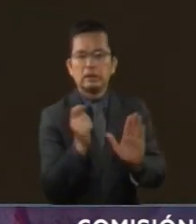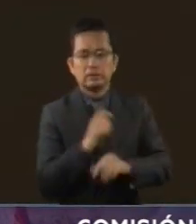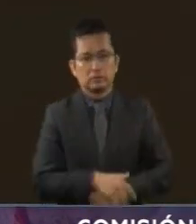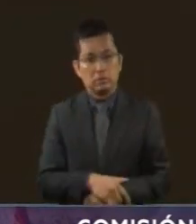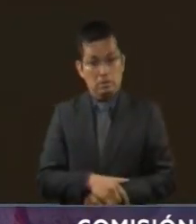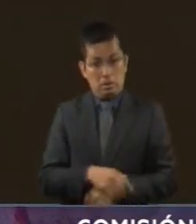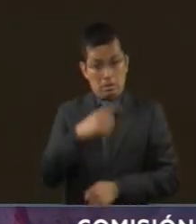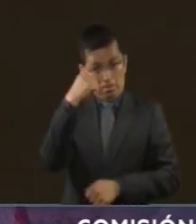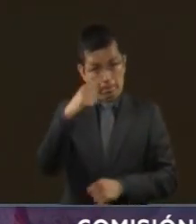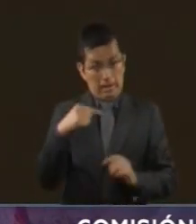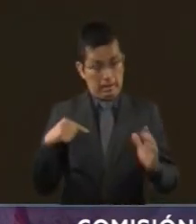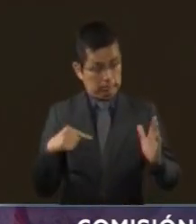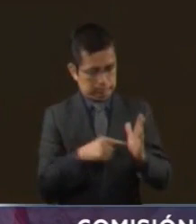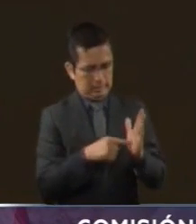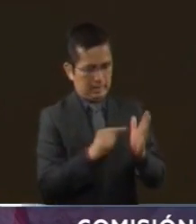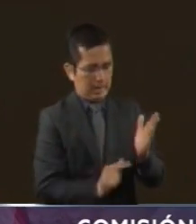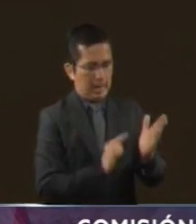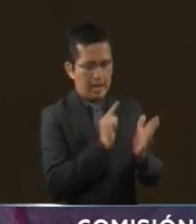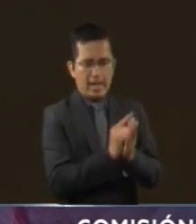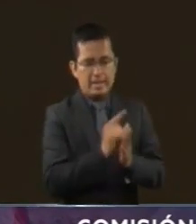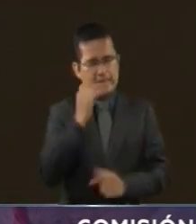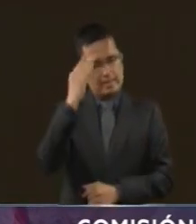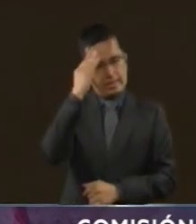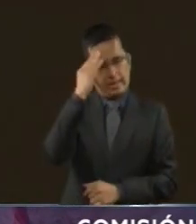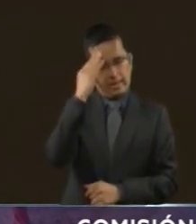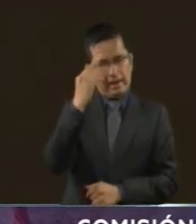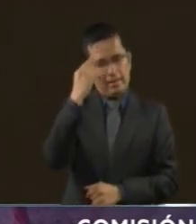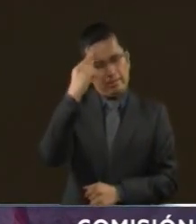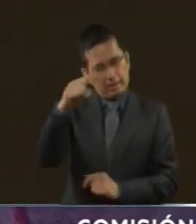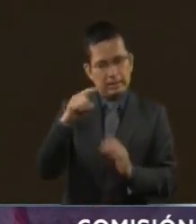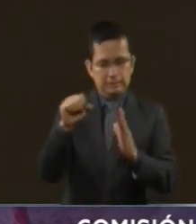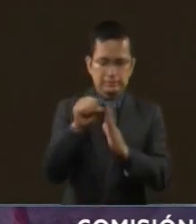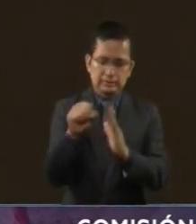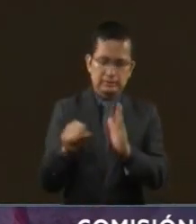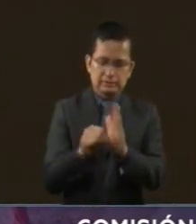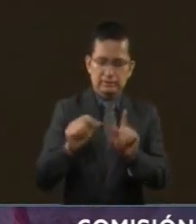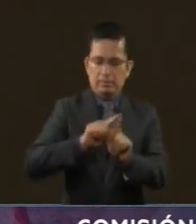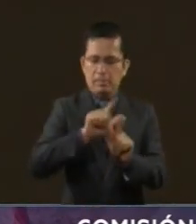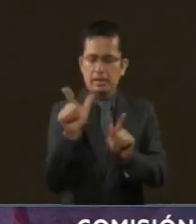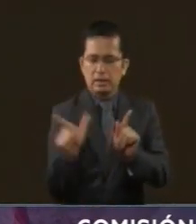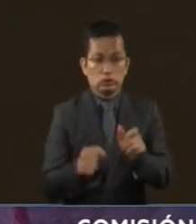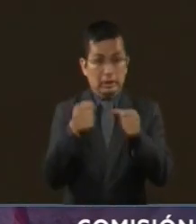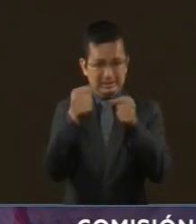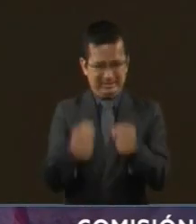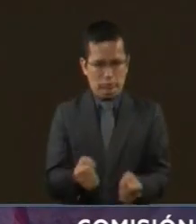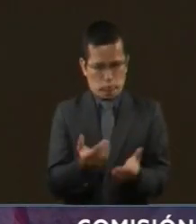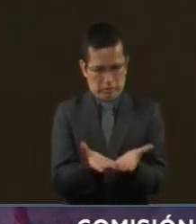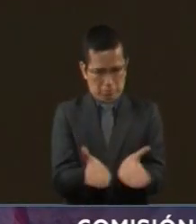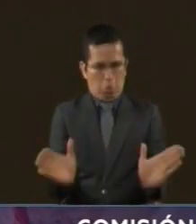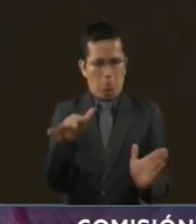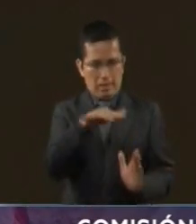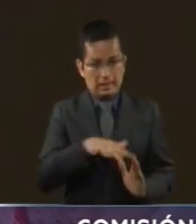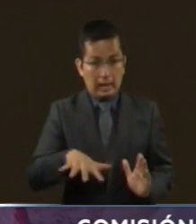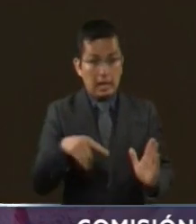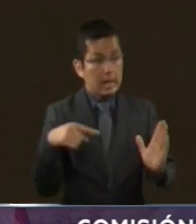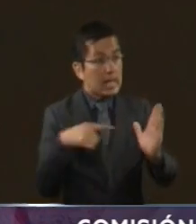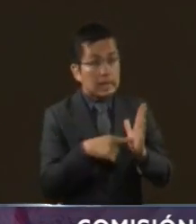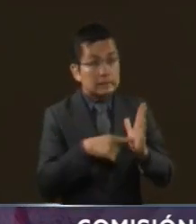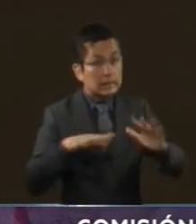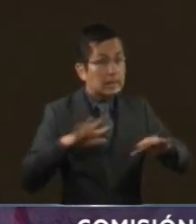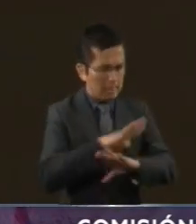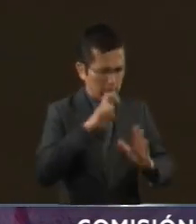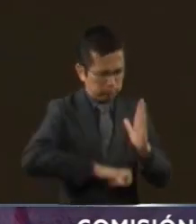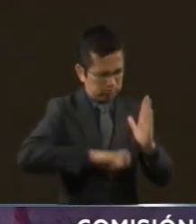adicionan diversas disposiciones de la Ley General del Sistema Nacional de Seguridad Pública en materia de